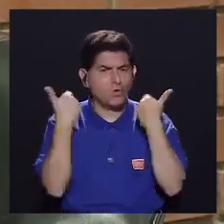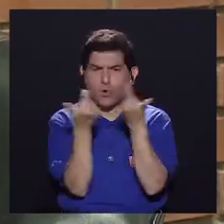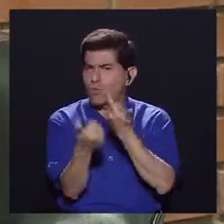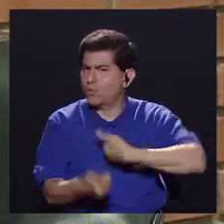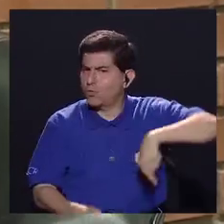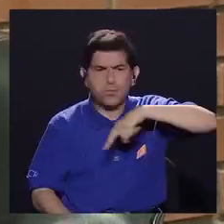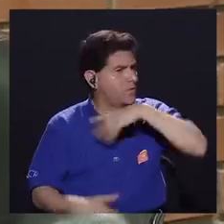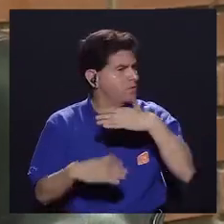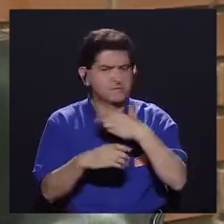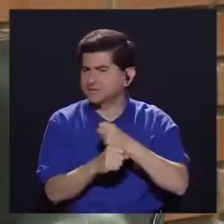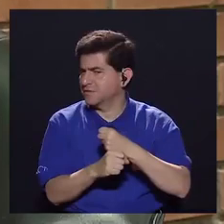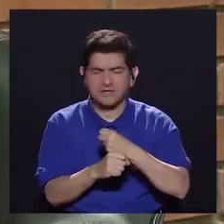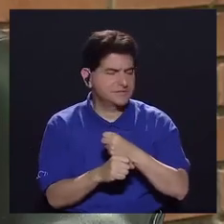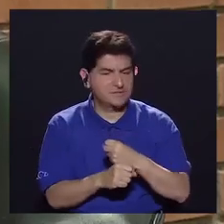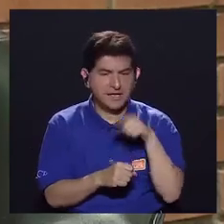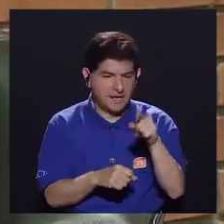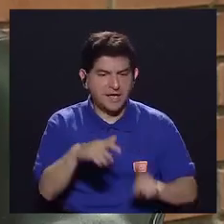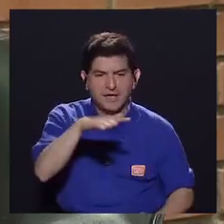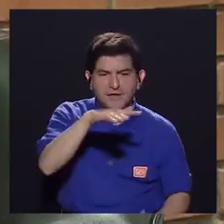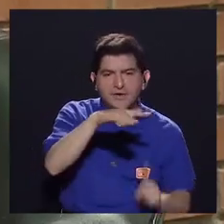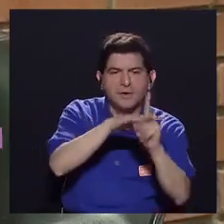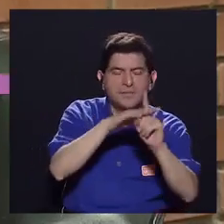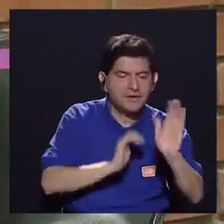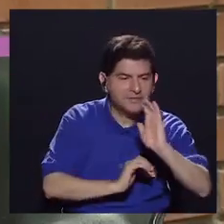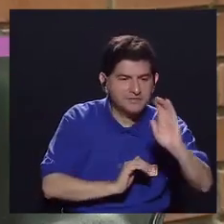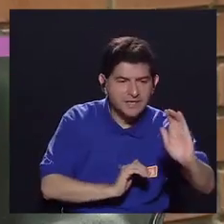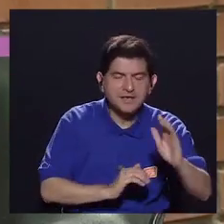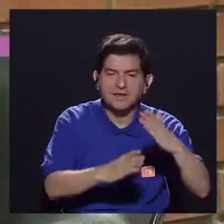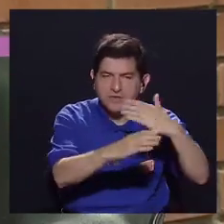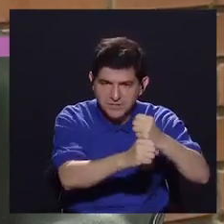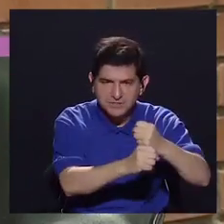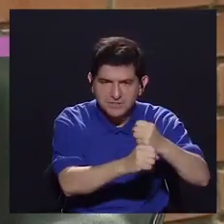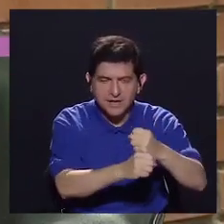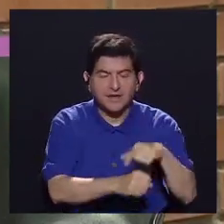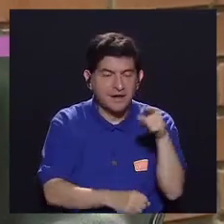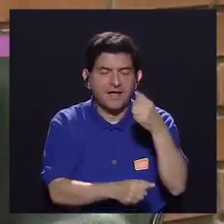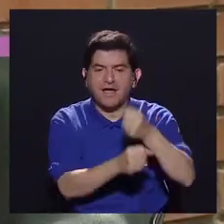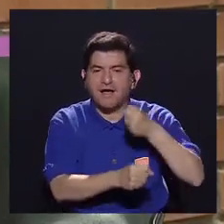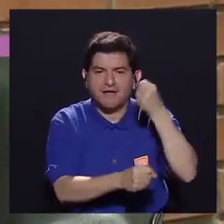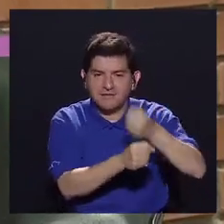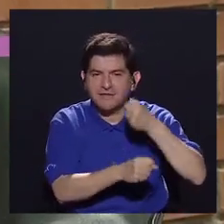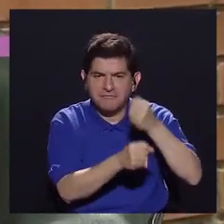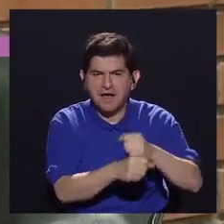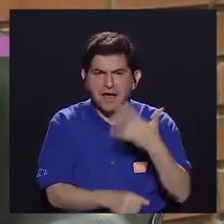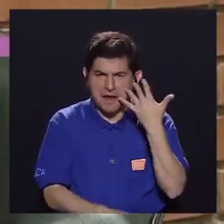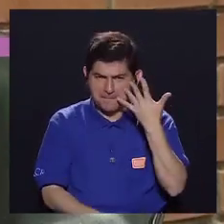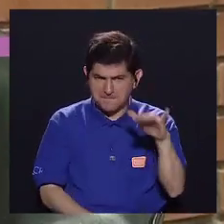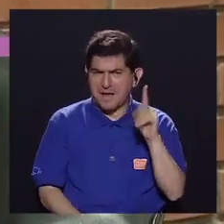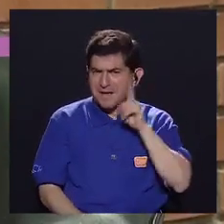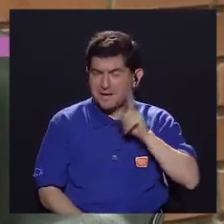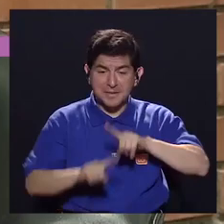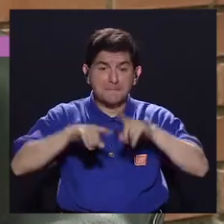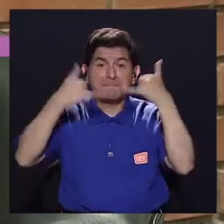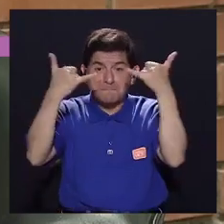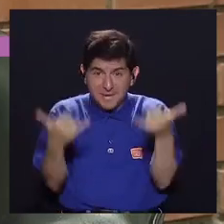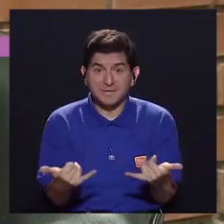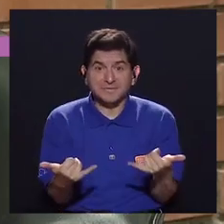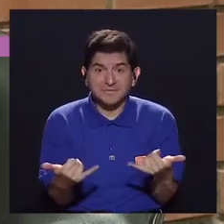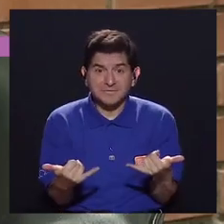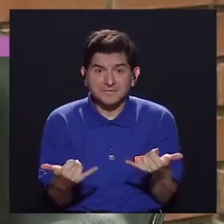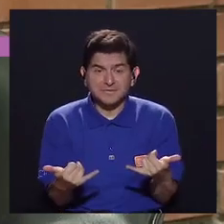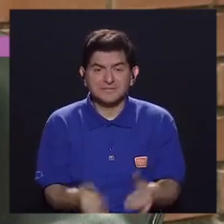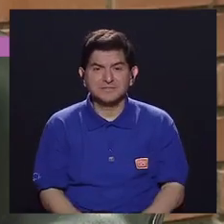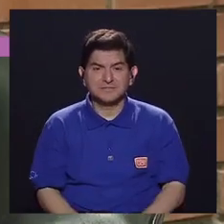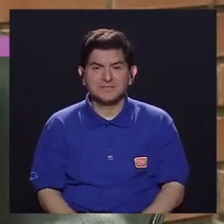clasificar. No hacerle los grupos nosotros, sino que esa clasificación surja por parte del niño o niña. Eso estamos trabajando, aunque parece